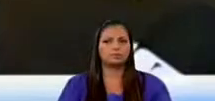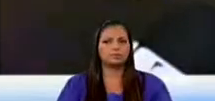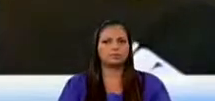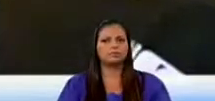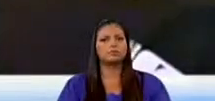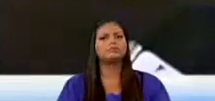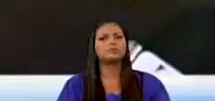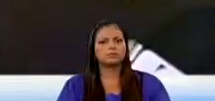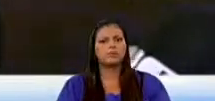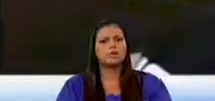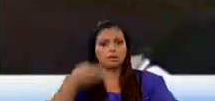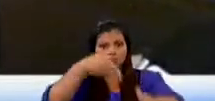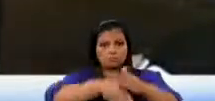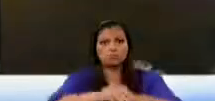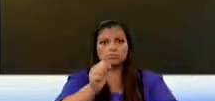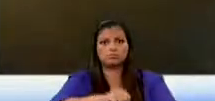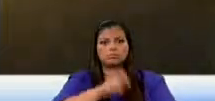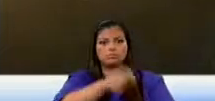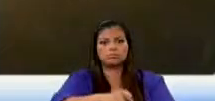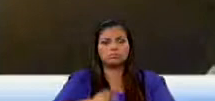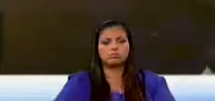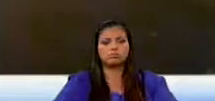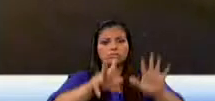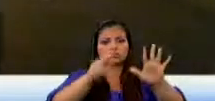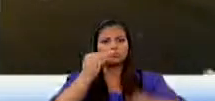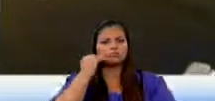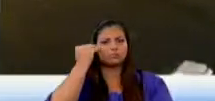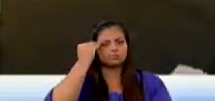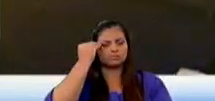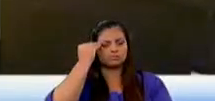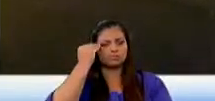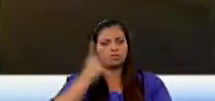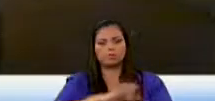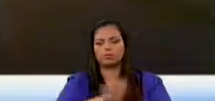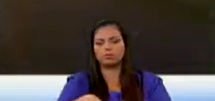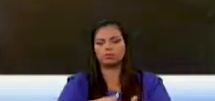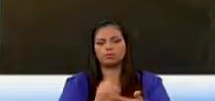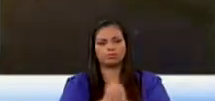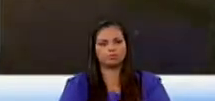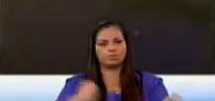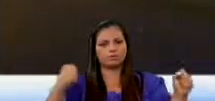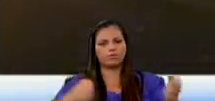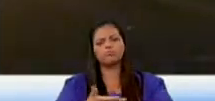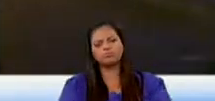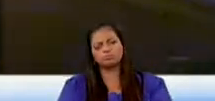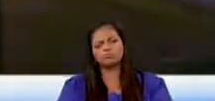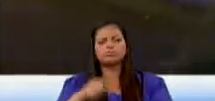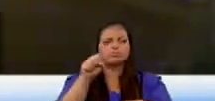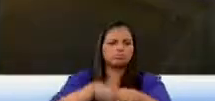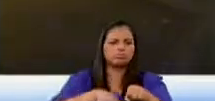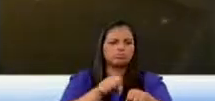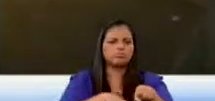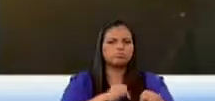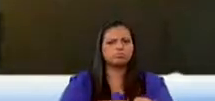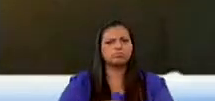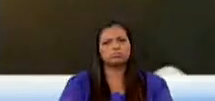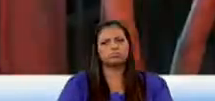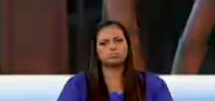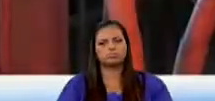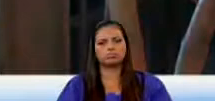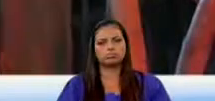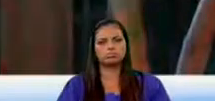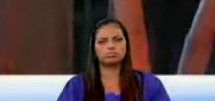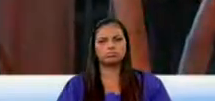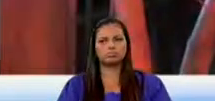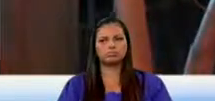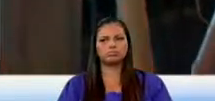interior, 8 personas ya adultas. Solamente daños materiales de esta construcción que están realizando ellos mismos.